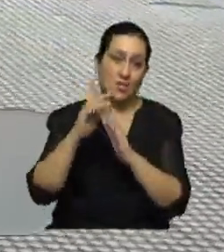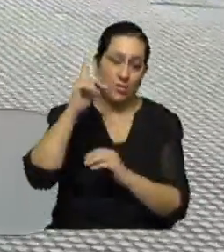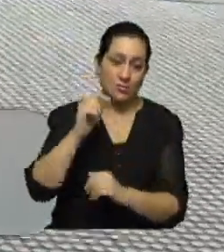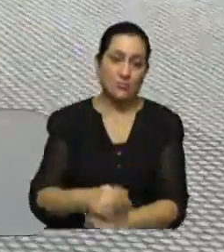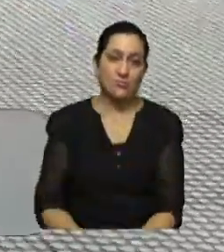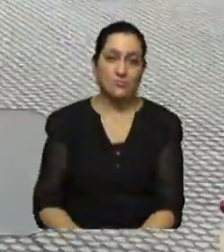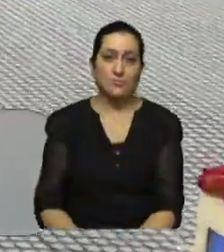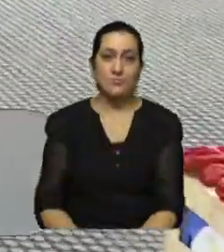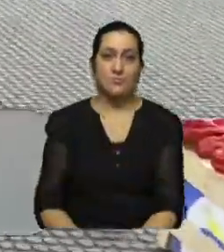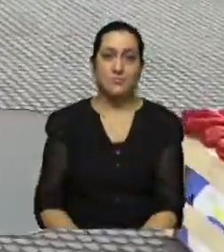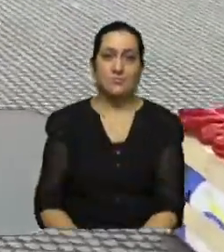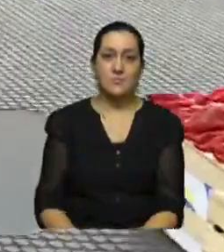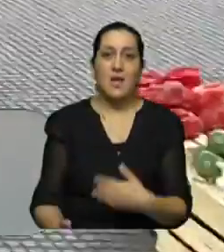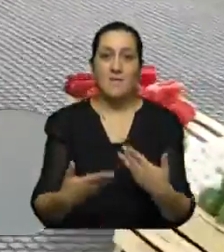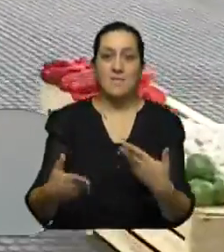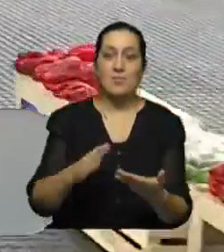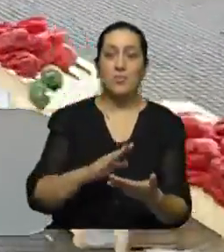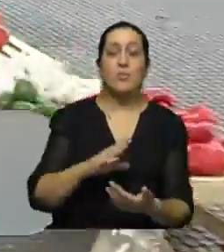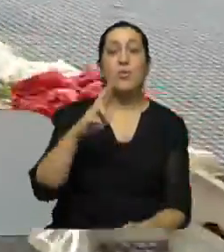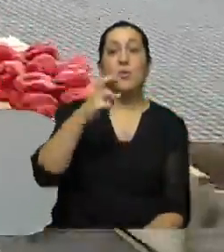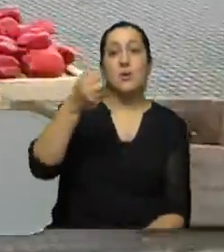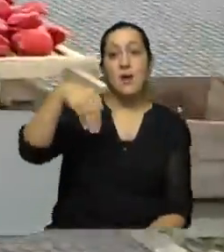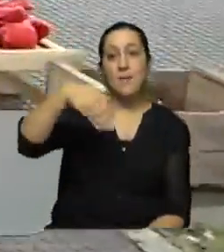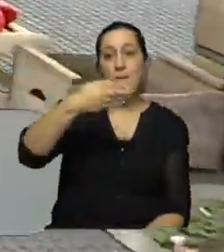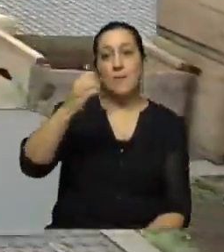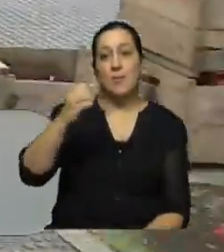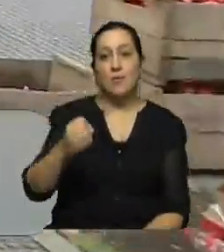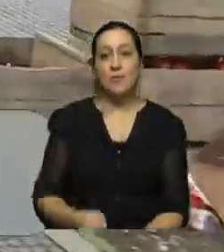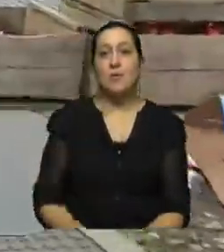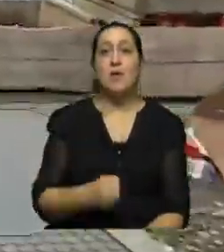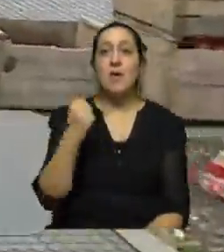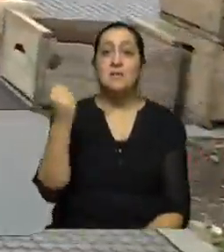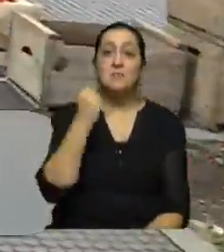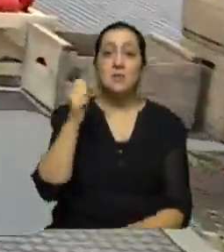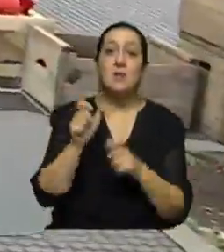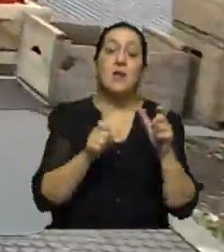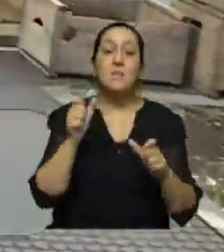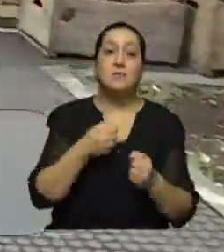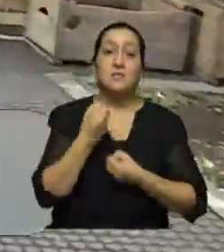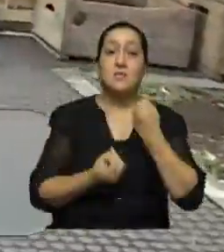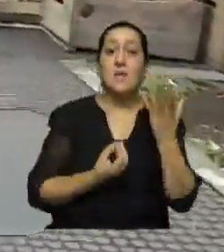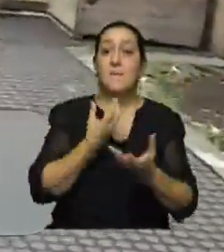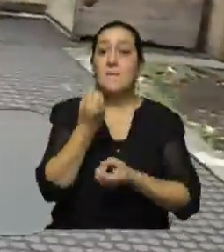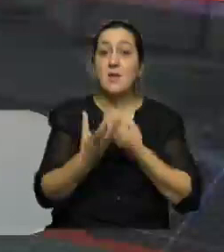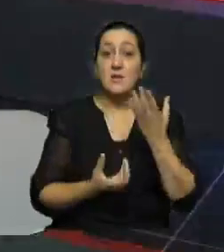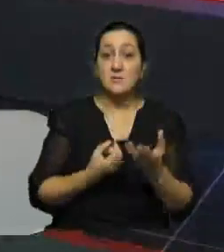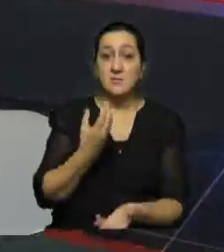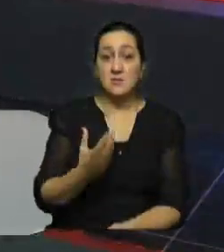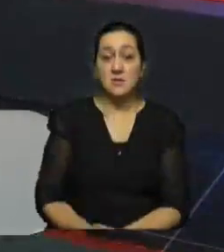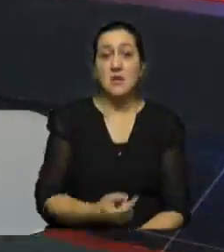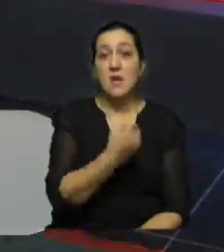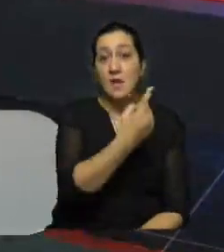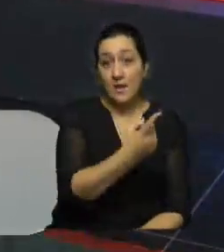vecino. Hablábamos con Rambo, Fito, bueno, es importante que la gente se exprese, ¿no? ¿Cómo cada uno tiene las